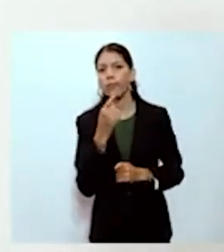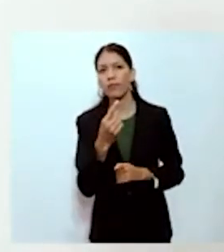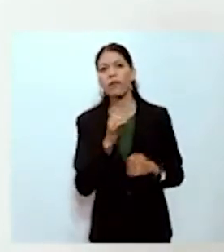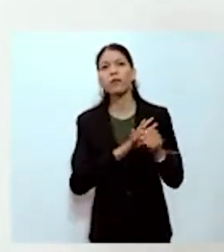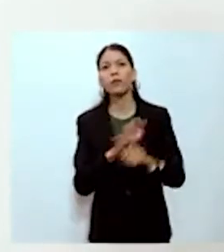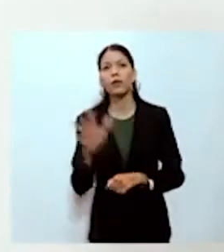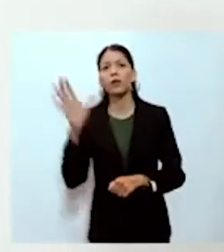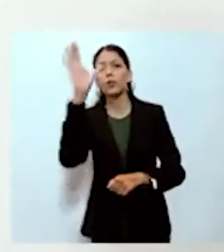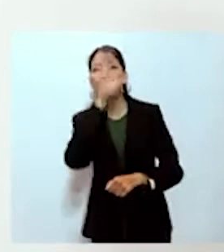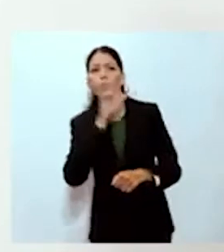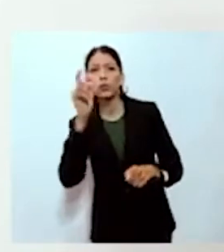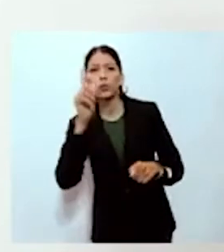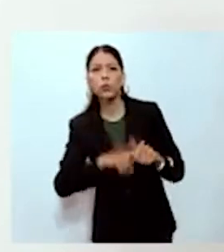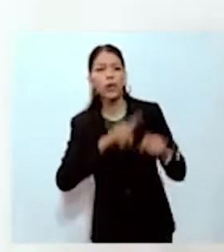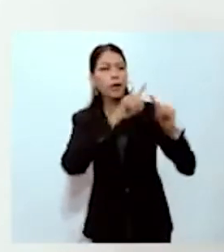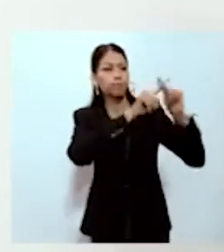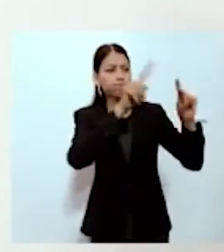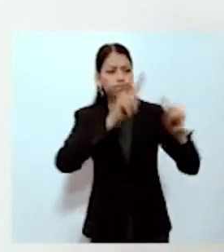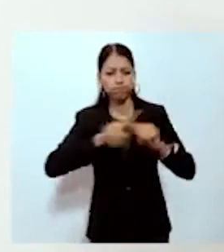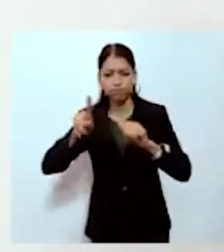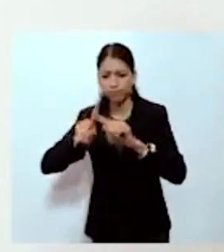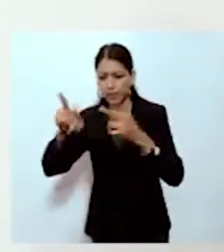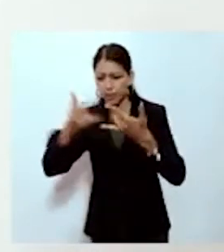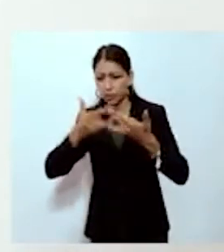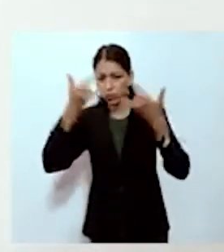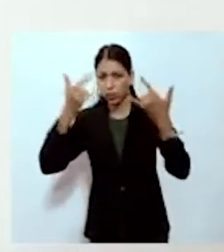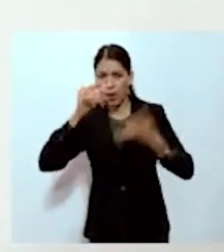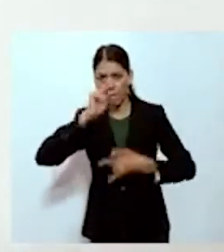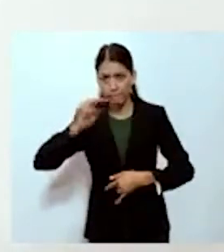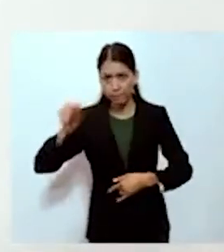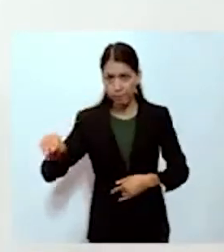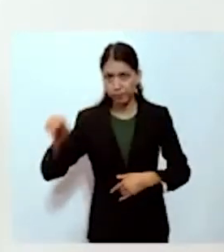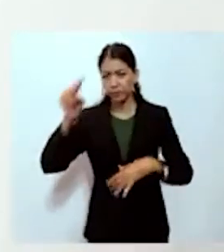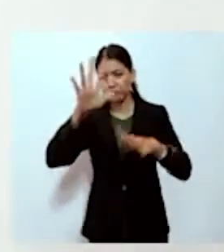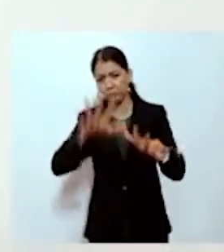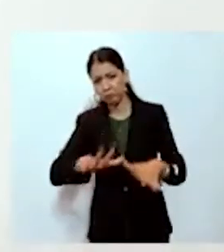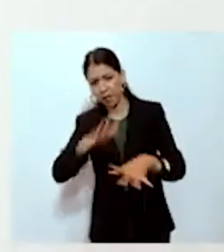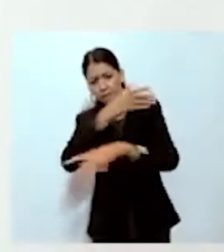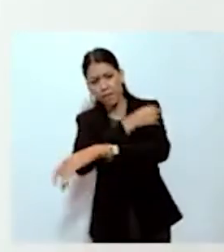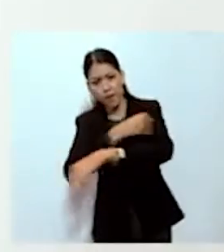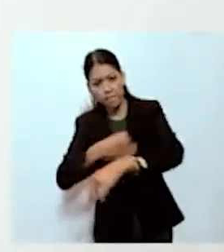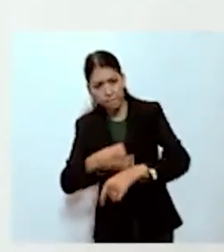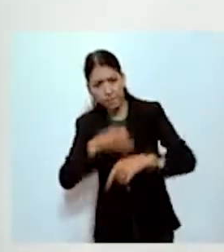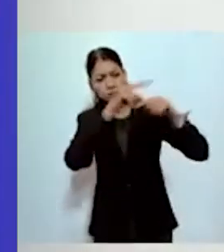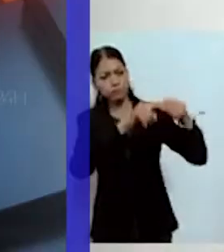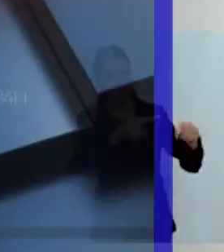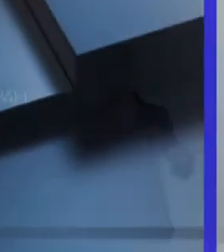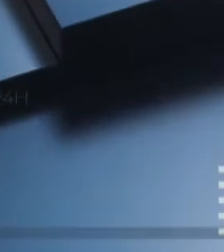¿Cómo dicen por ahí? Para atrás ni para agarrar vuelo, ¿sí? Okay. O sea, todo para adelante.